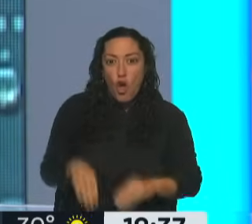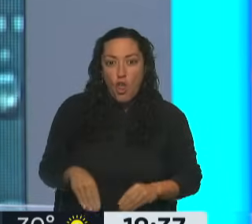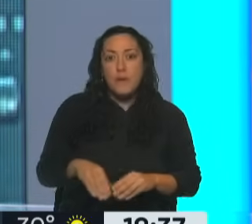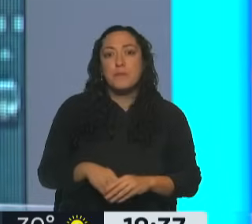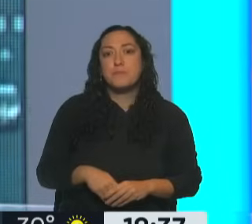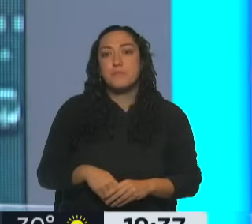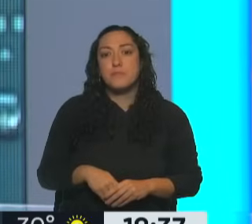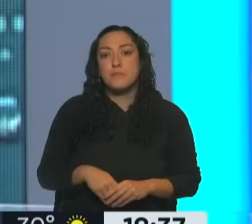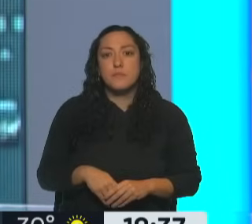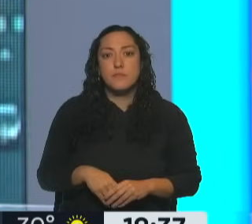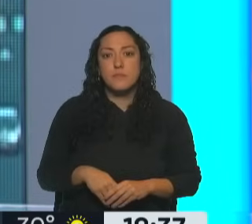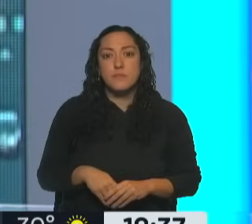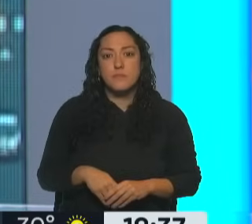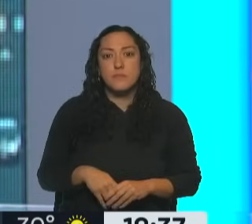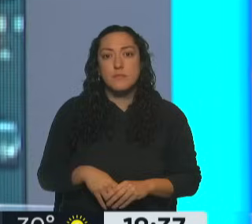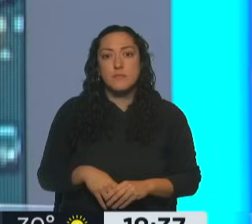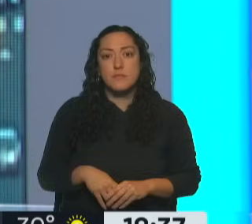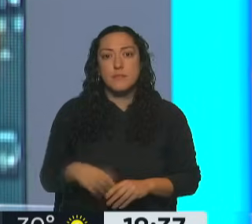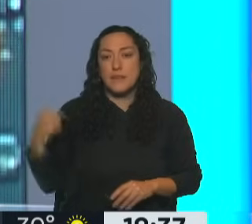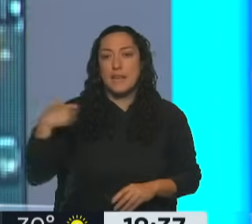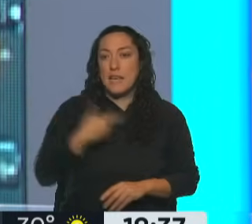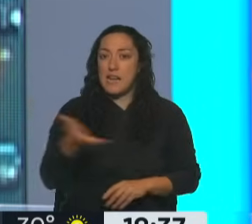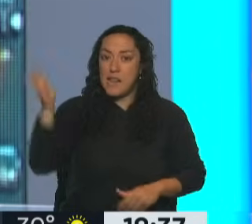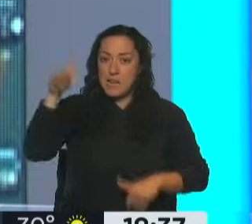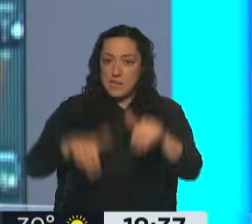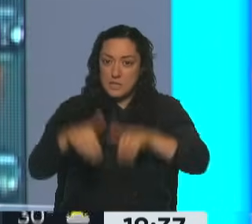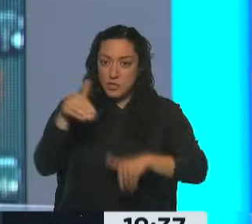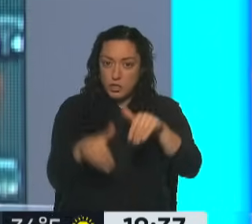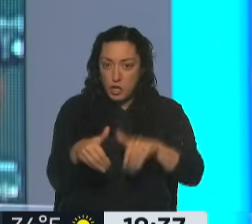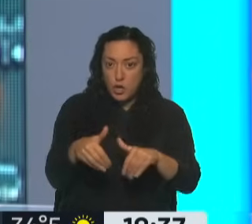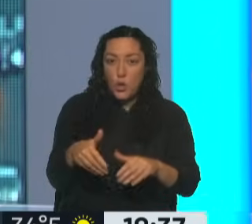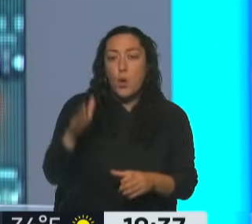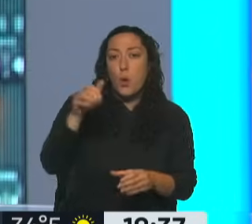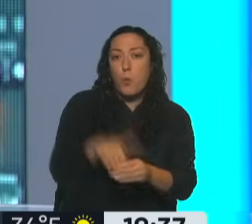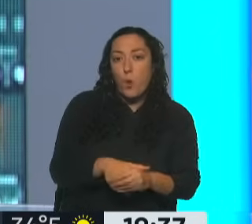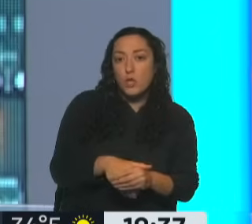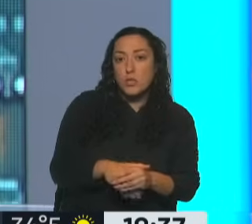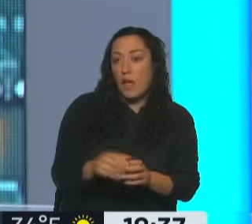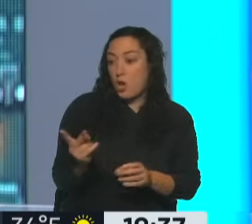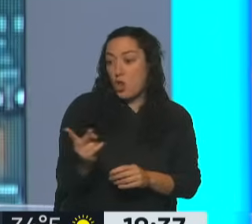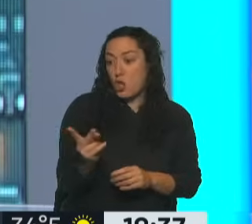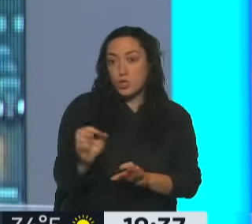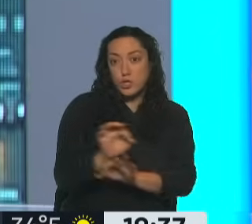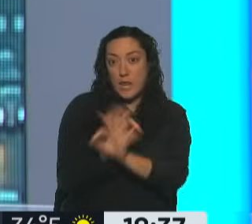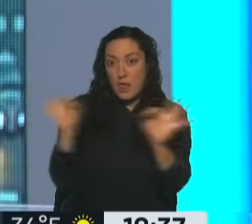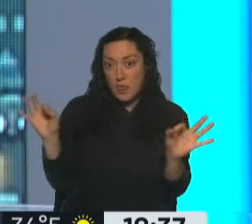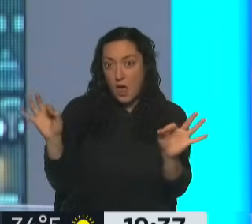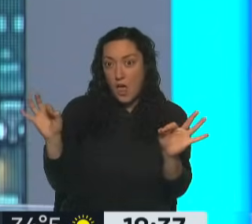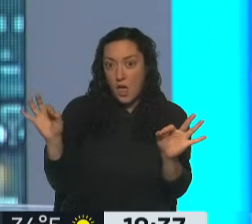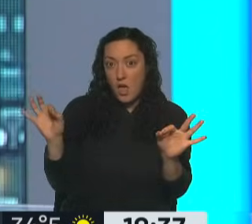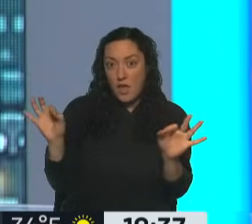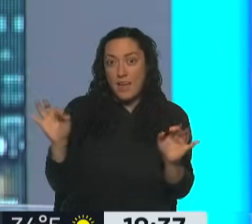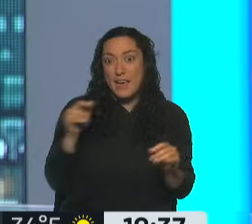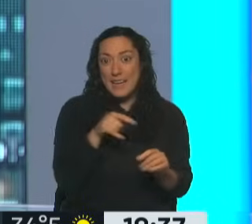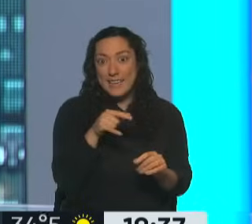los que en la elección general no votaron por ninguno de los dos, Sí. que eran los votos